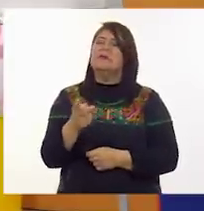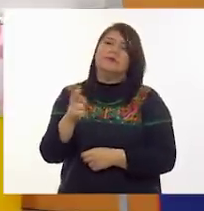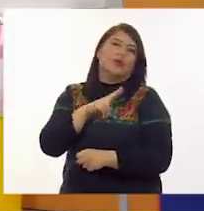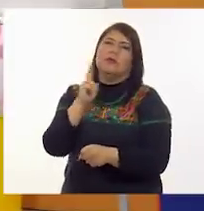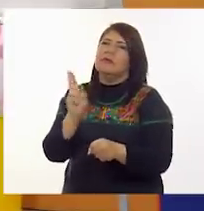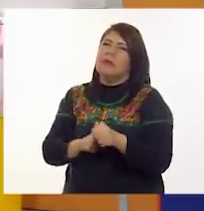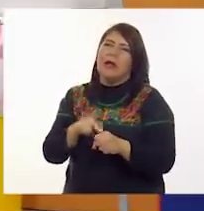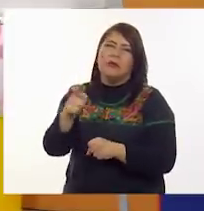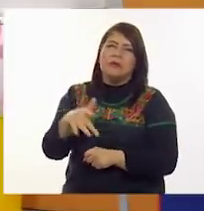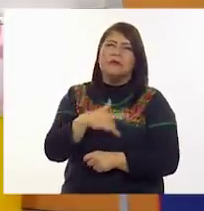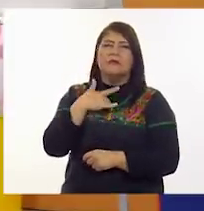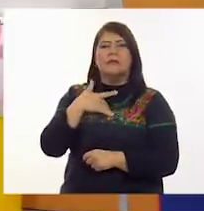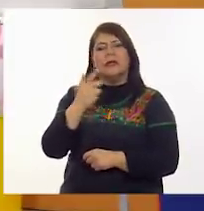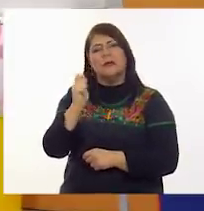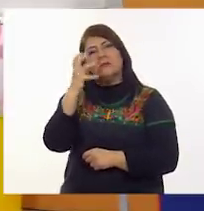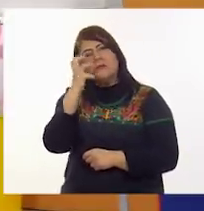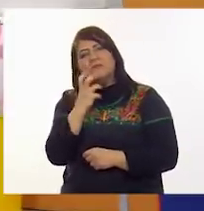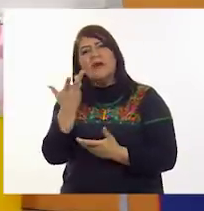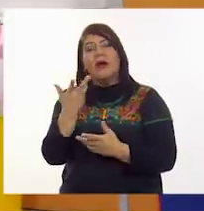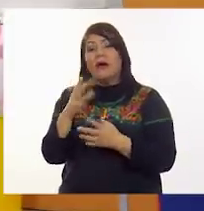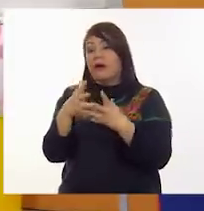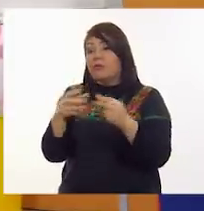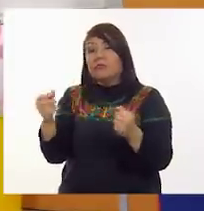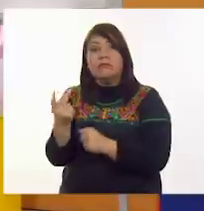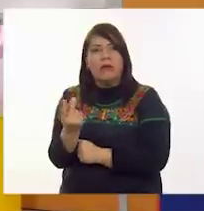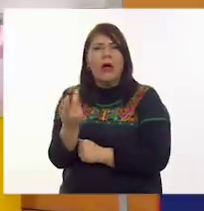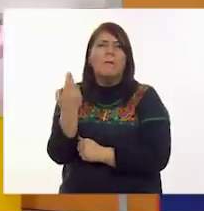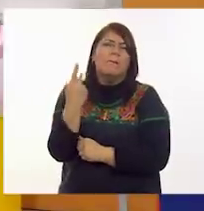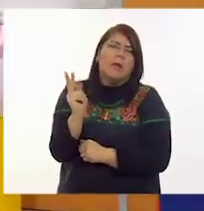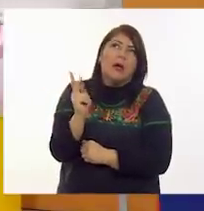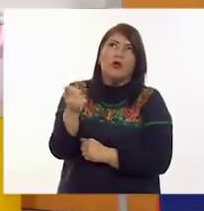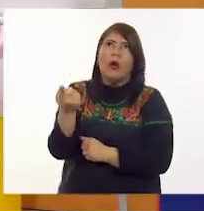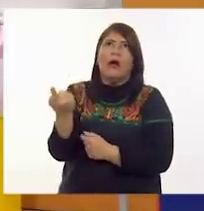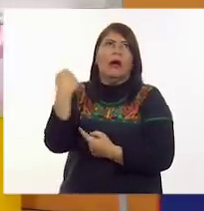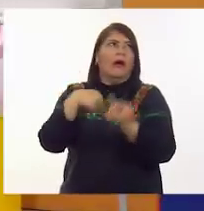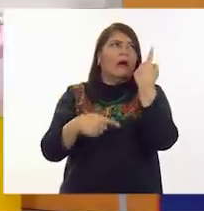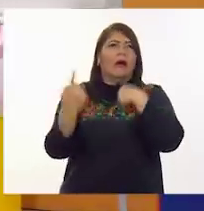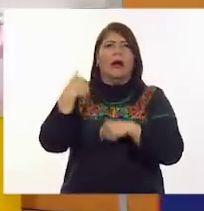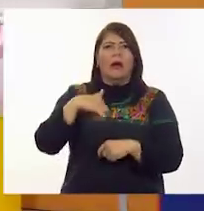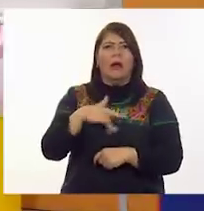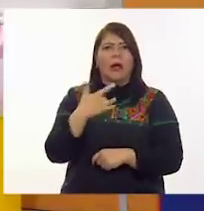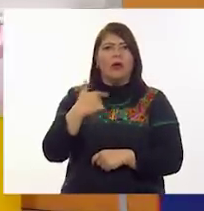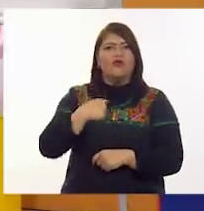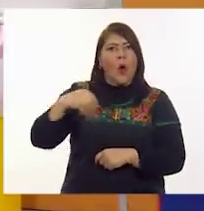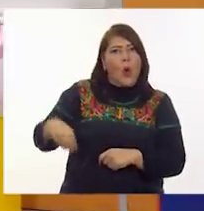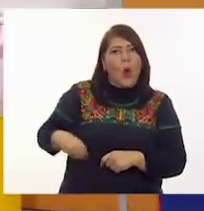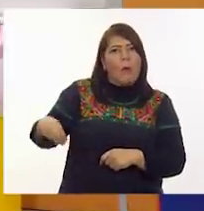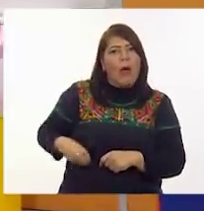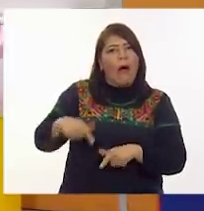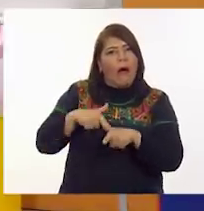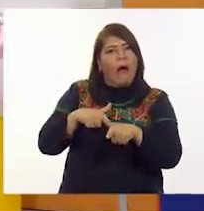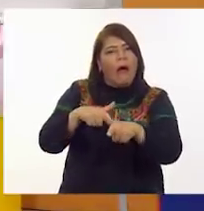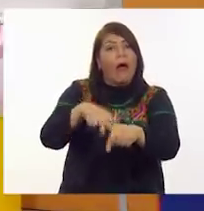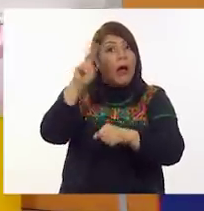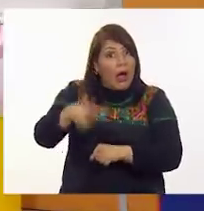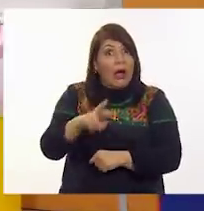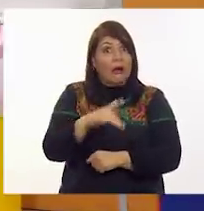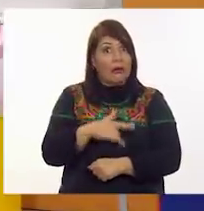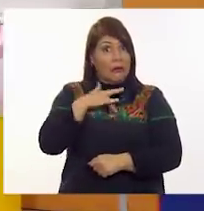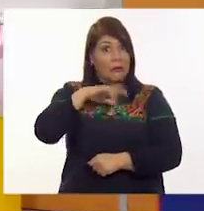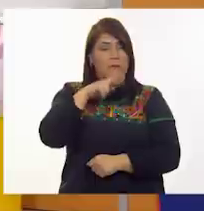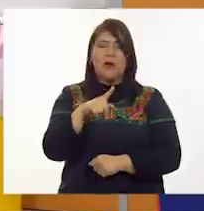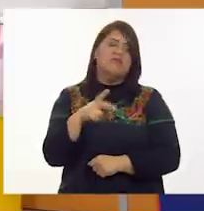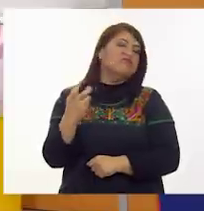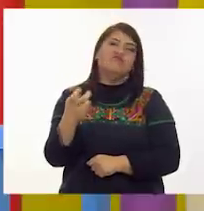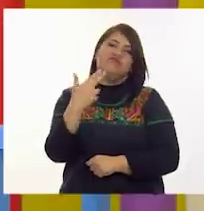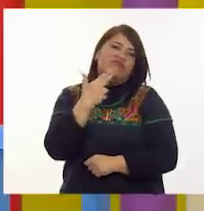sientas triste porque Mambo no aparece, pero la verdad es que culparte no va a resolver el problema ni te va a ayudar a sentirte mejor.